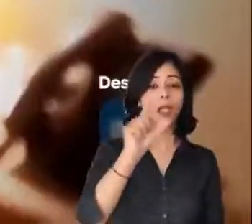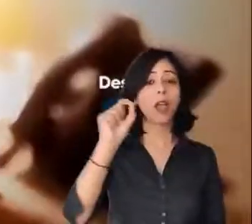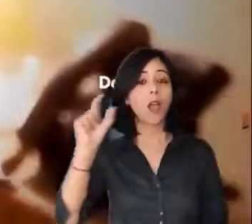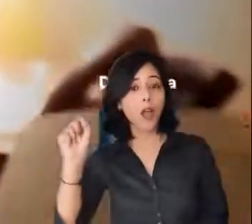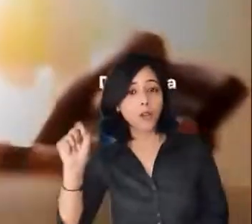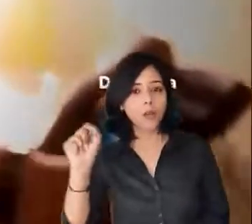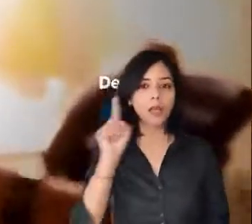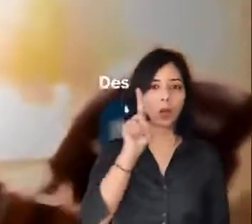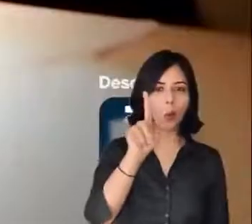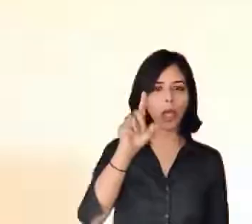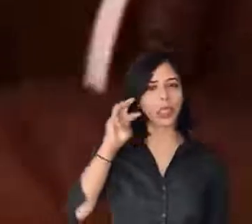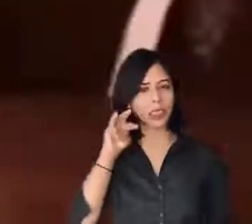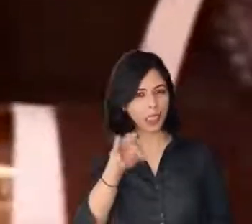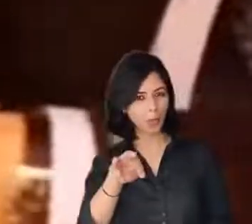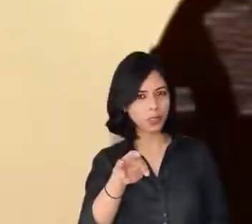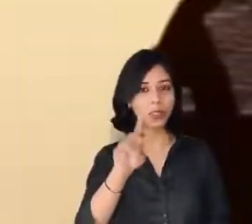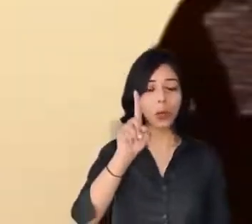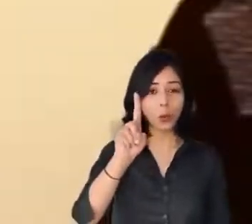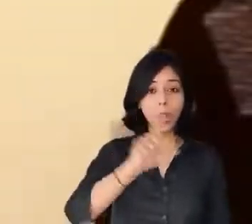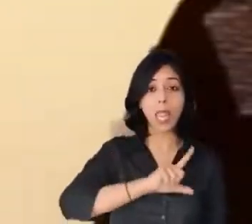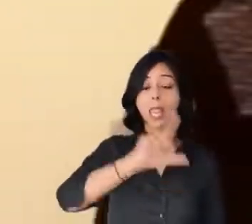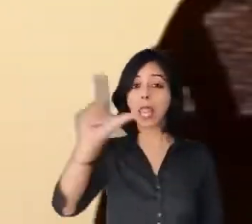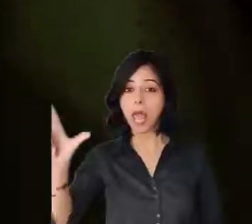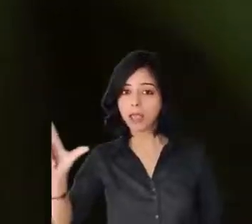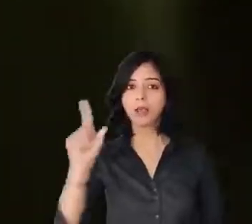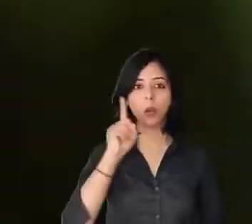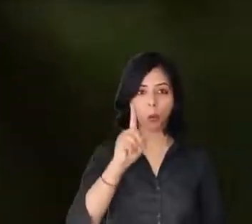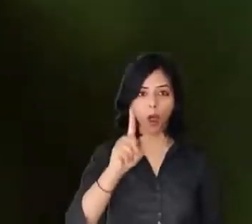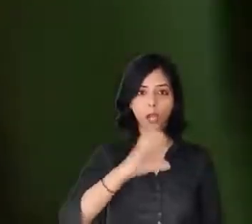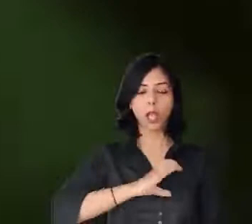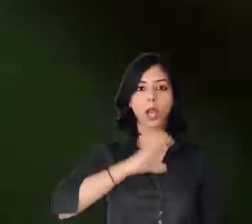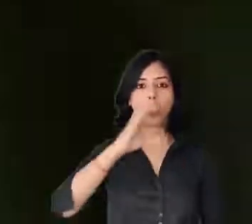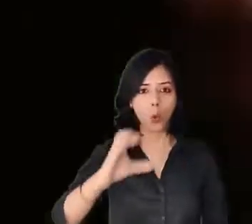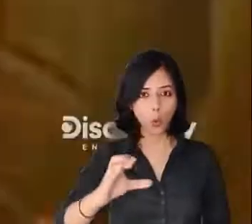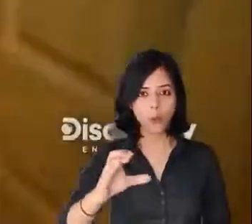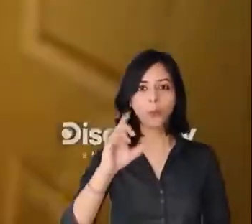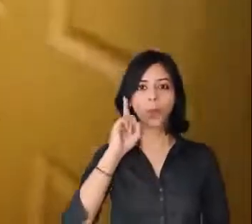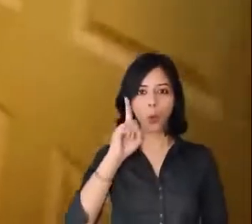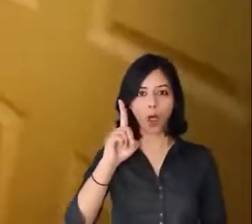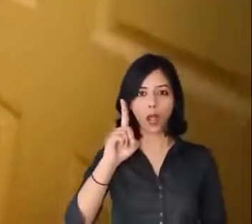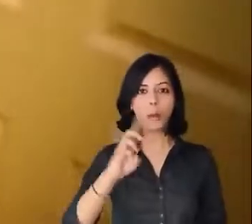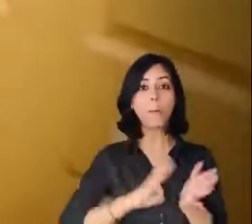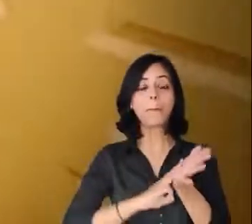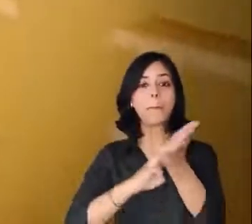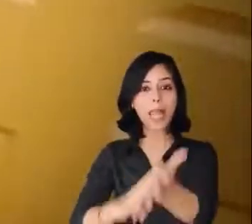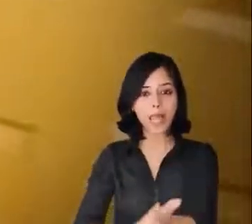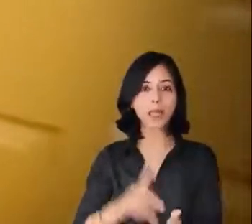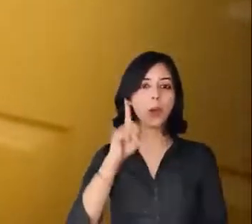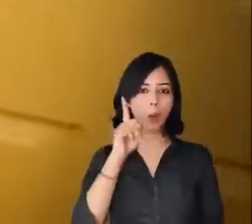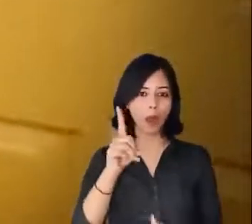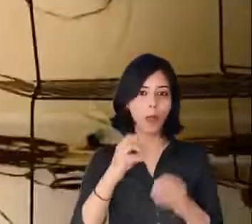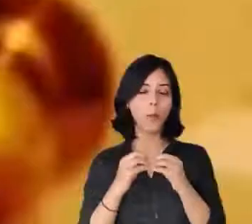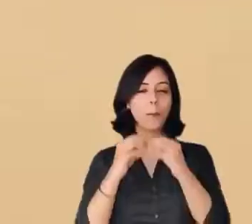Los investigadores pasaron a enfocarse en reunir pruebas contra Paxton Brown, de 15 años. Sus amigos y